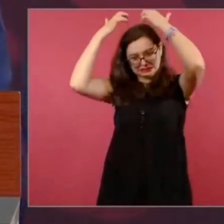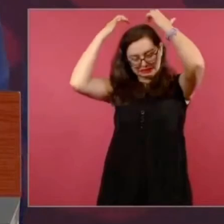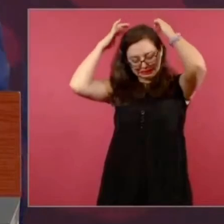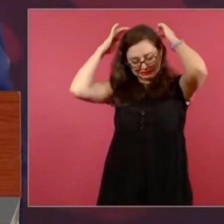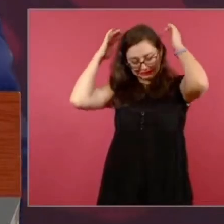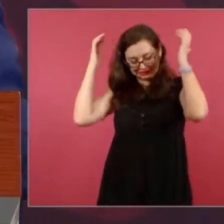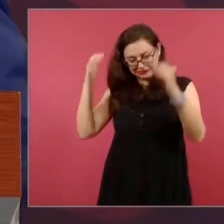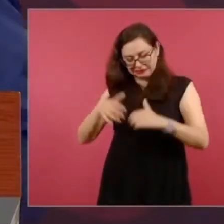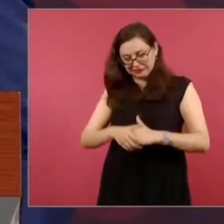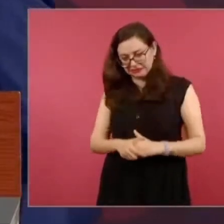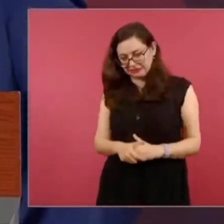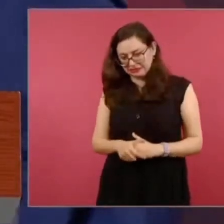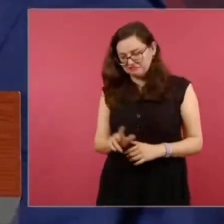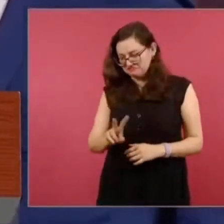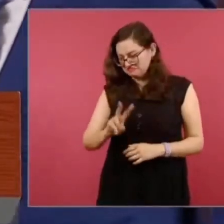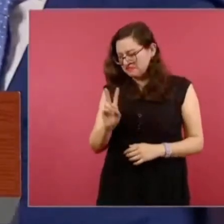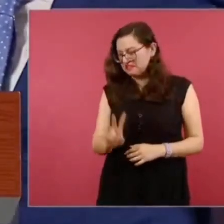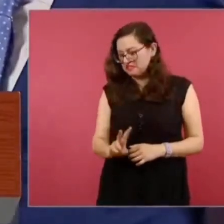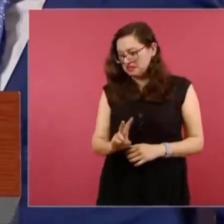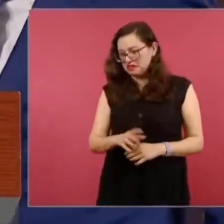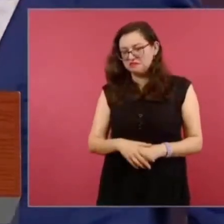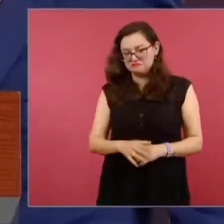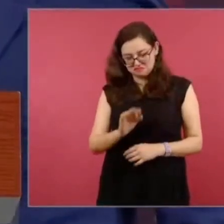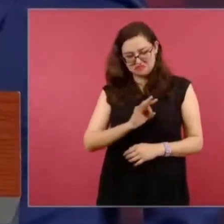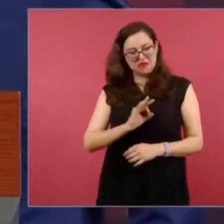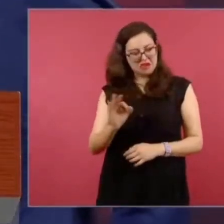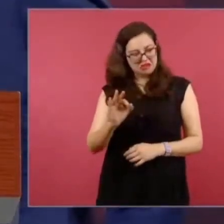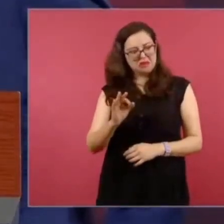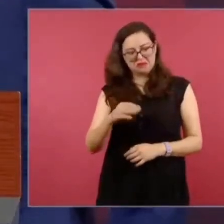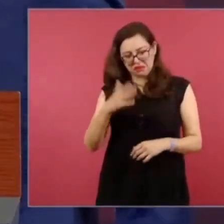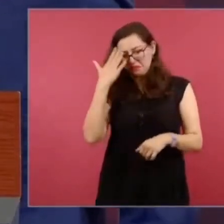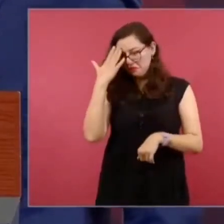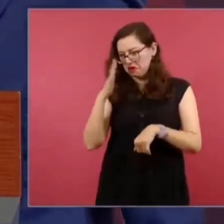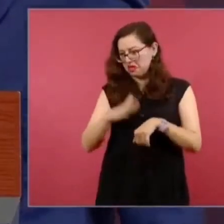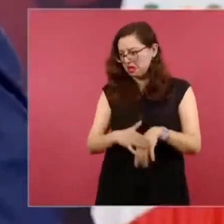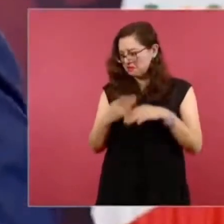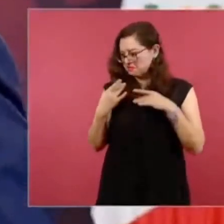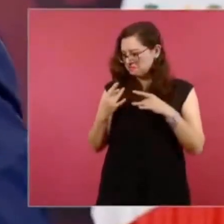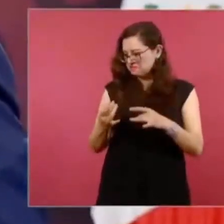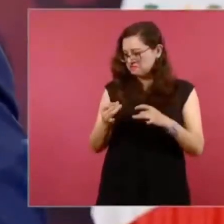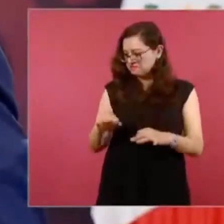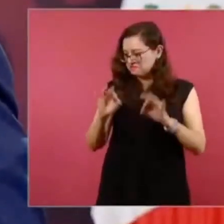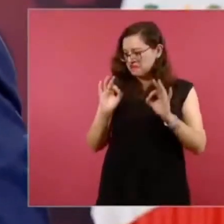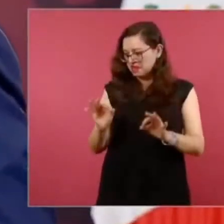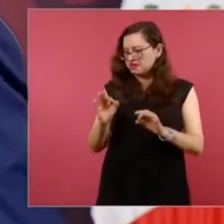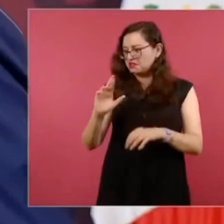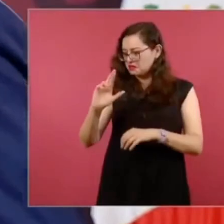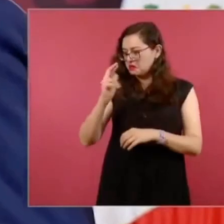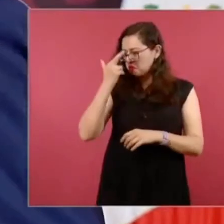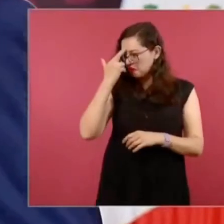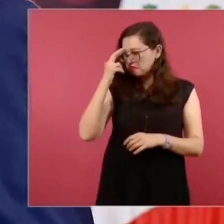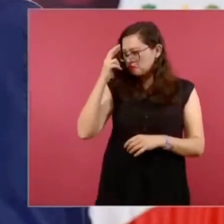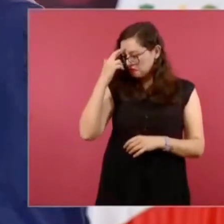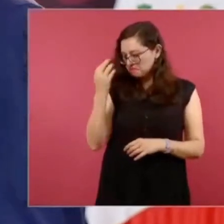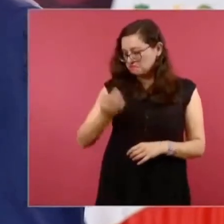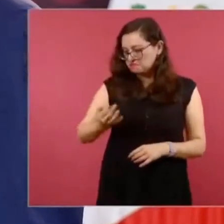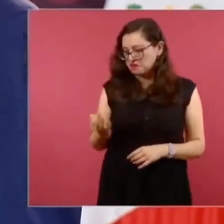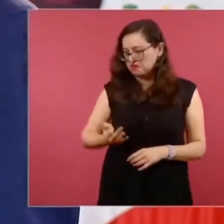viento a Juárez, el COVID y el post-COVID. Le